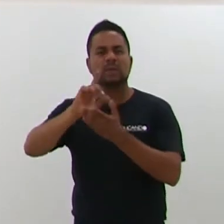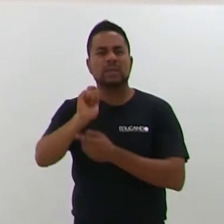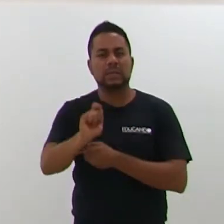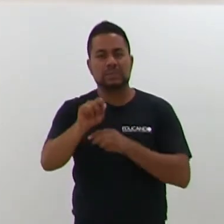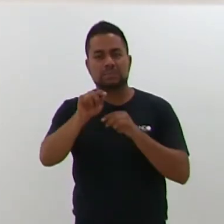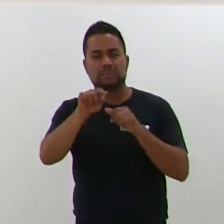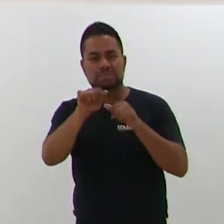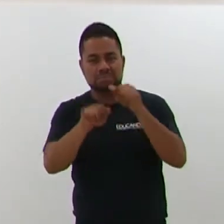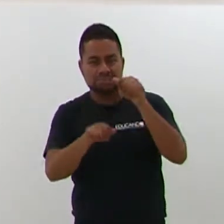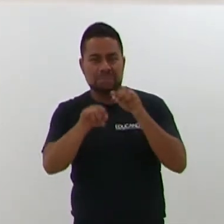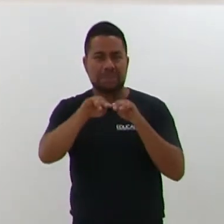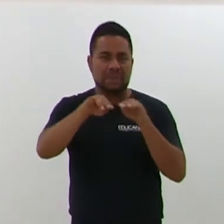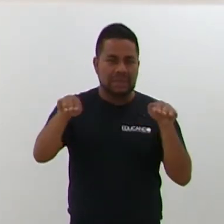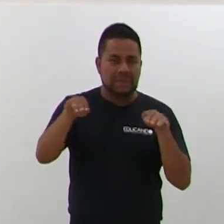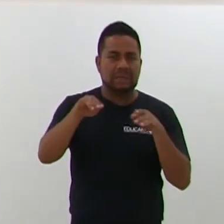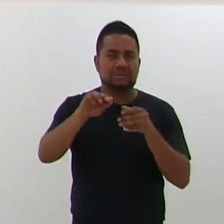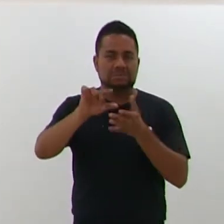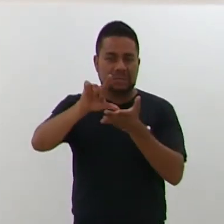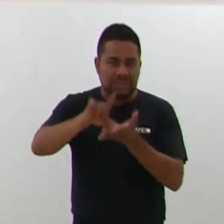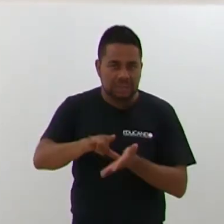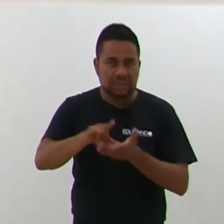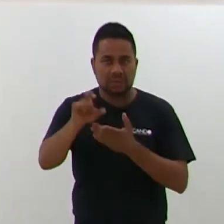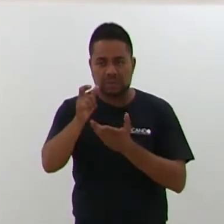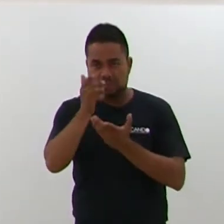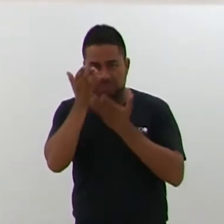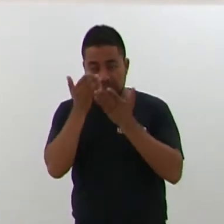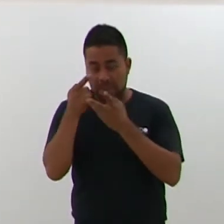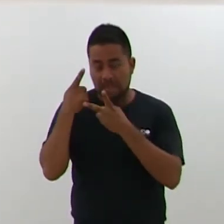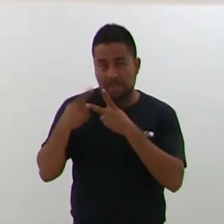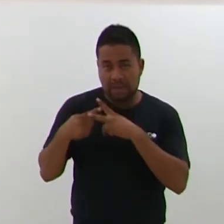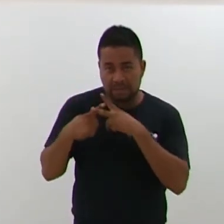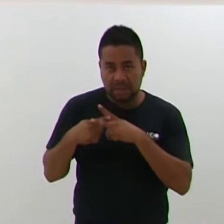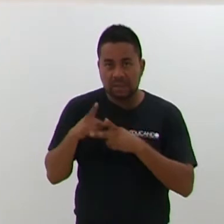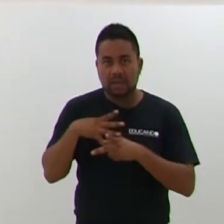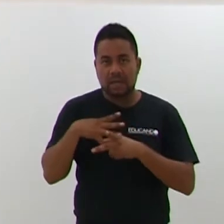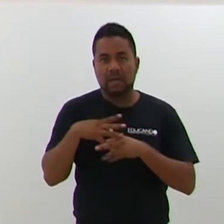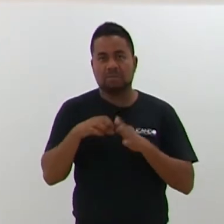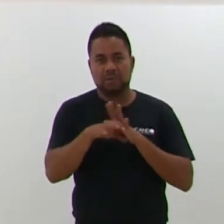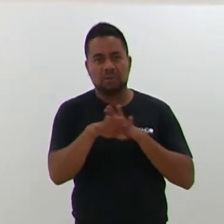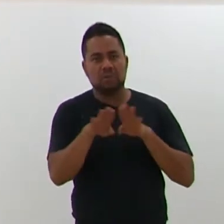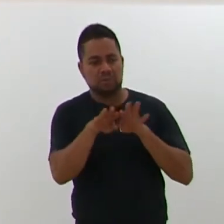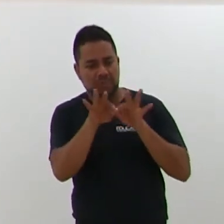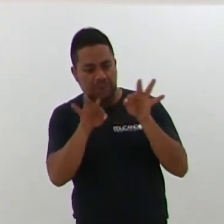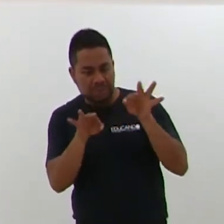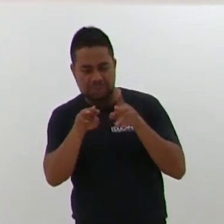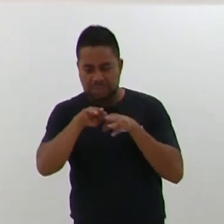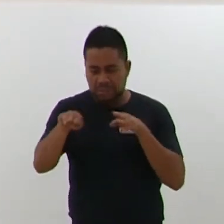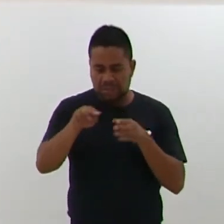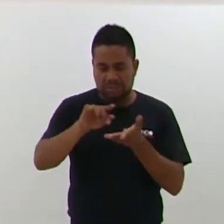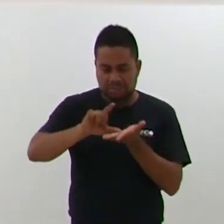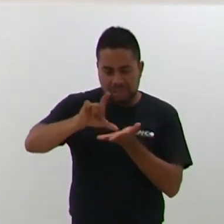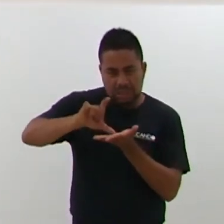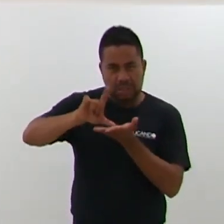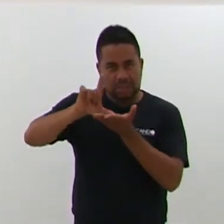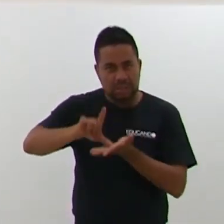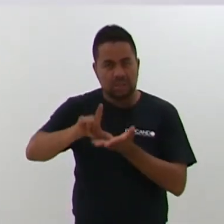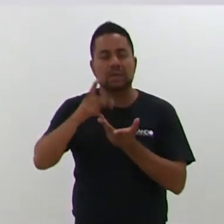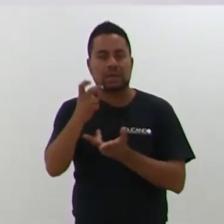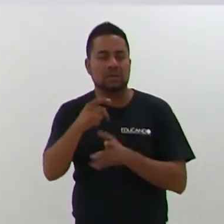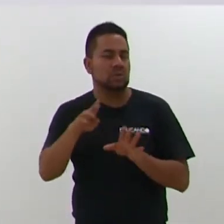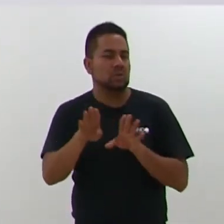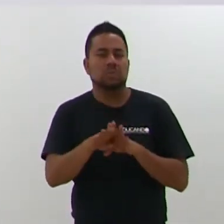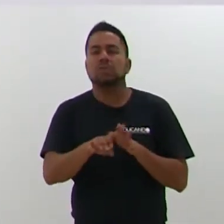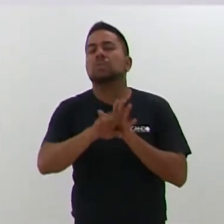que ustedes trabajan cuando están estudiando matemáticas, el sistema de medición. Bueno, entonces vamos a escribir nada más como,